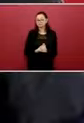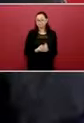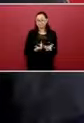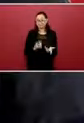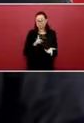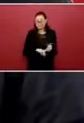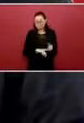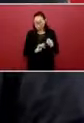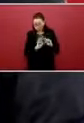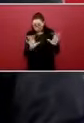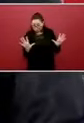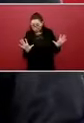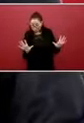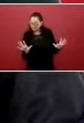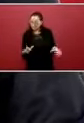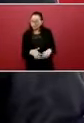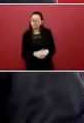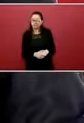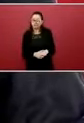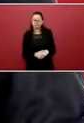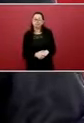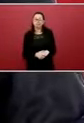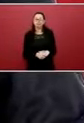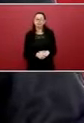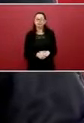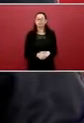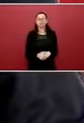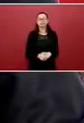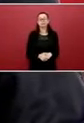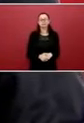claro el asunto, pues. No,